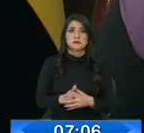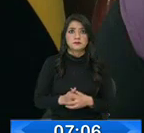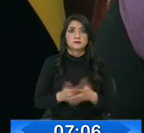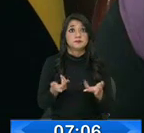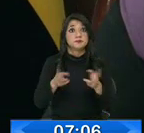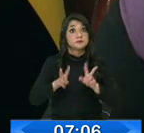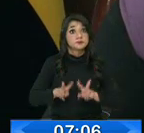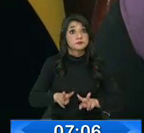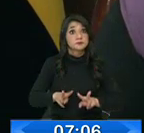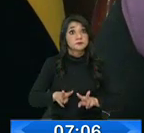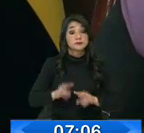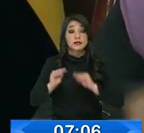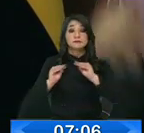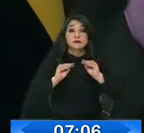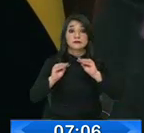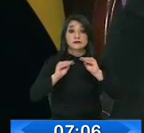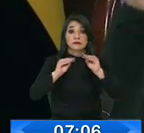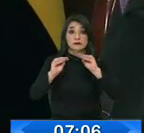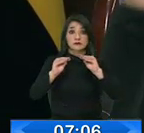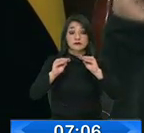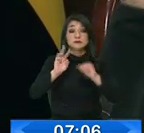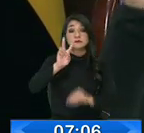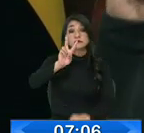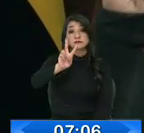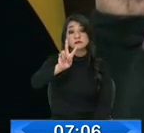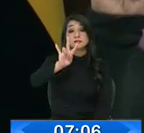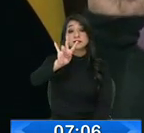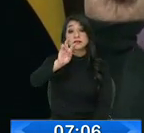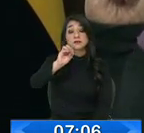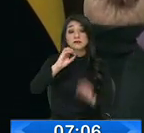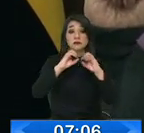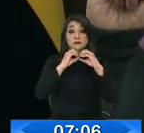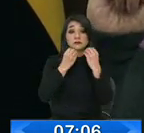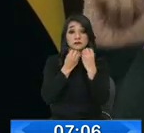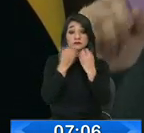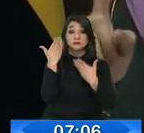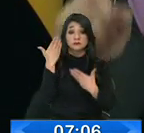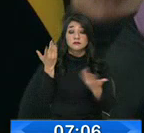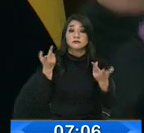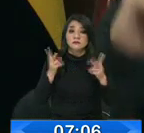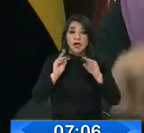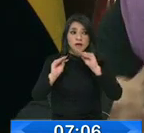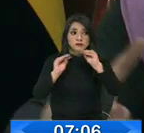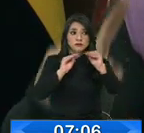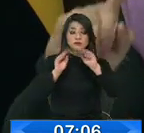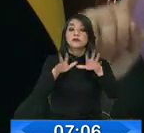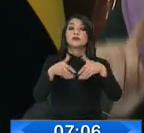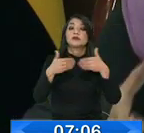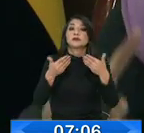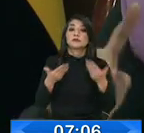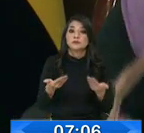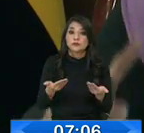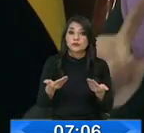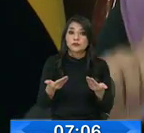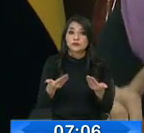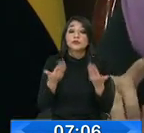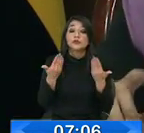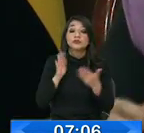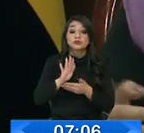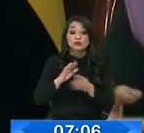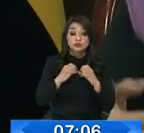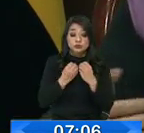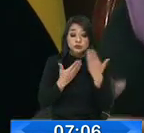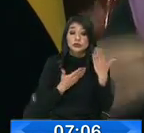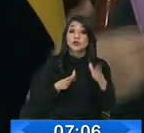involucra notificar a las más de 270 organizaciones políticas la condición en las que se encuentran en este